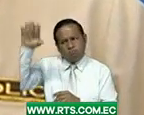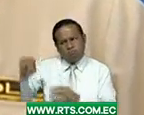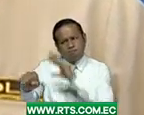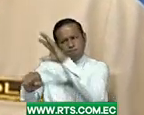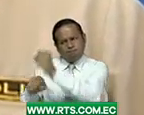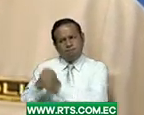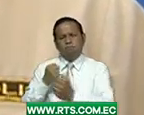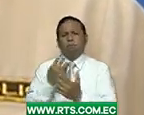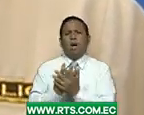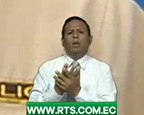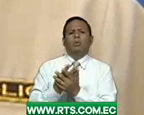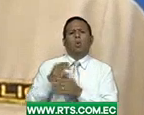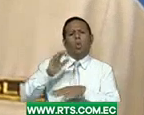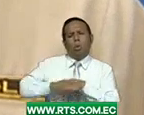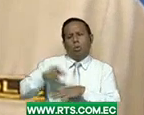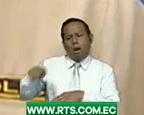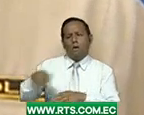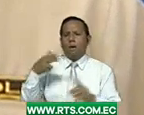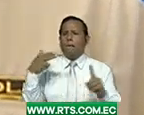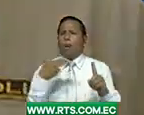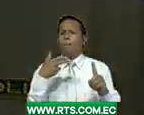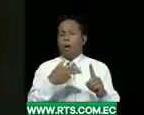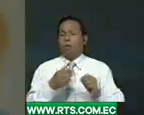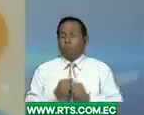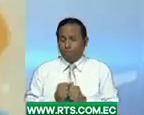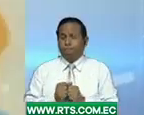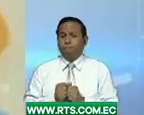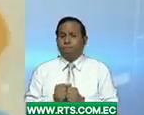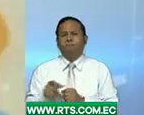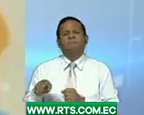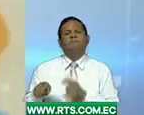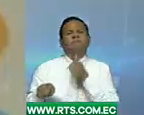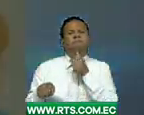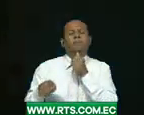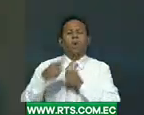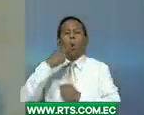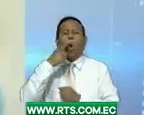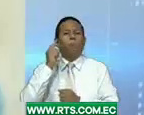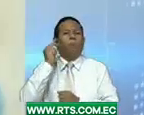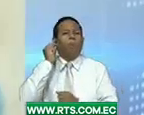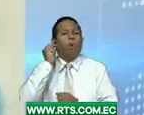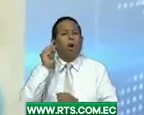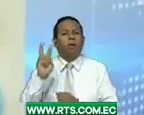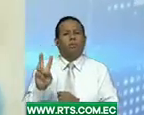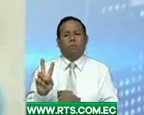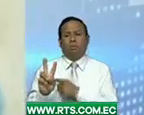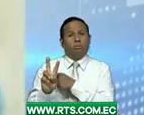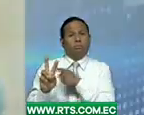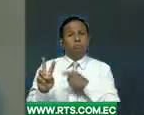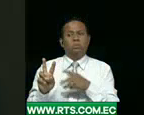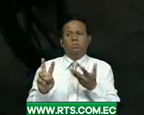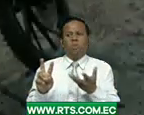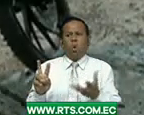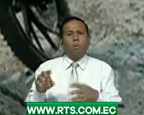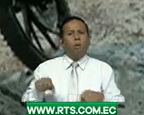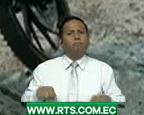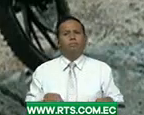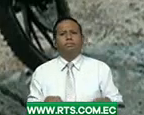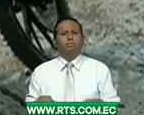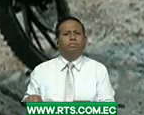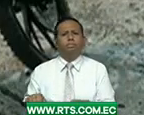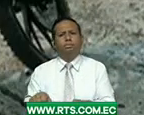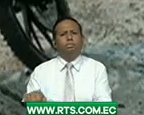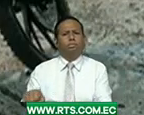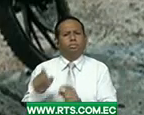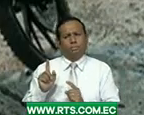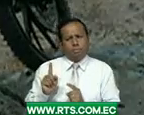estarían relacionadas o vinculadas a este hecho delictivo. Se trata de un hombre y una mujer. Les hallaron indicios como una moto en la que se